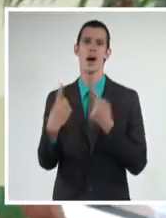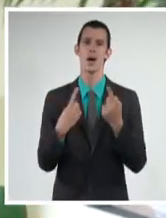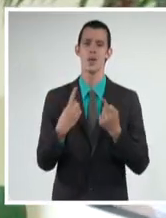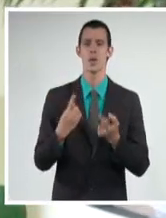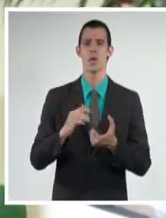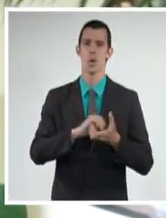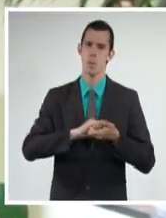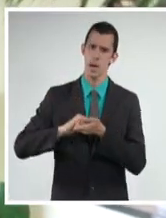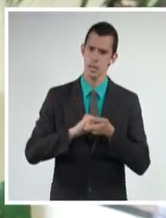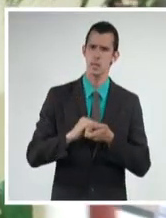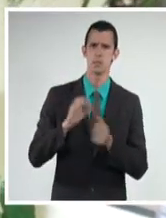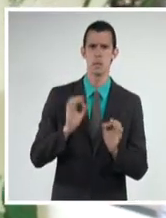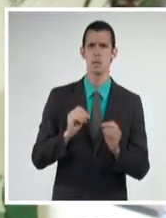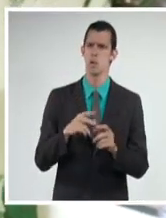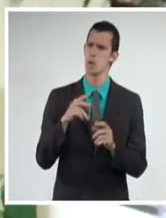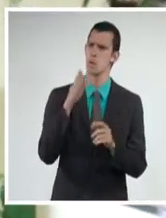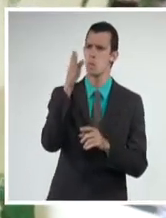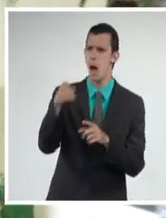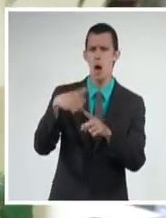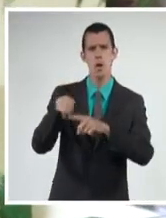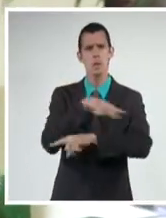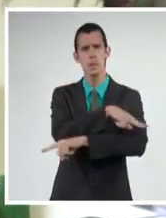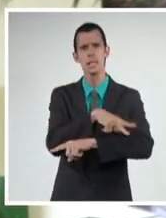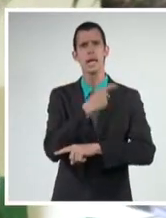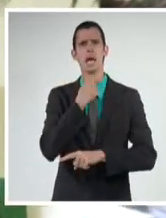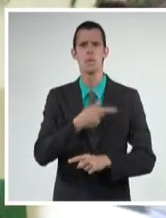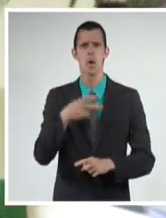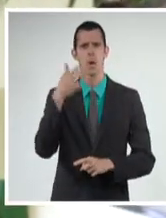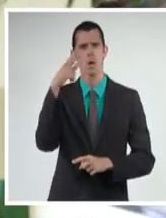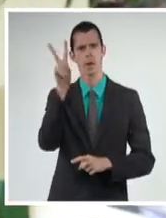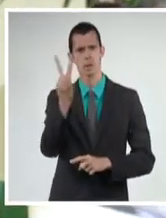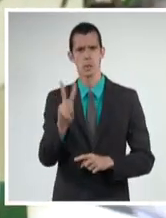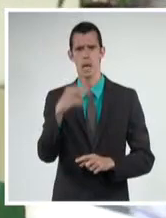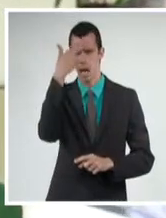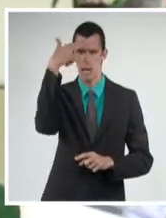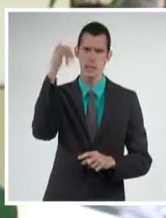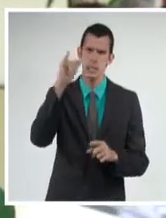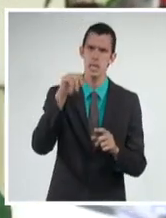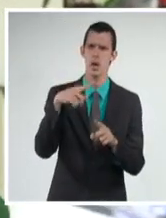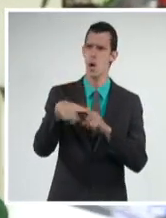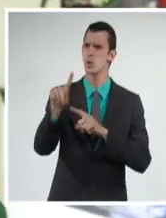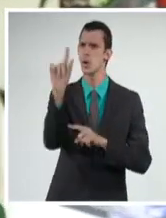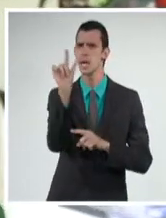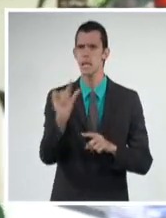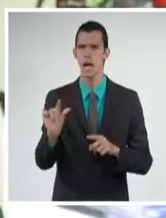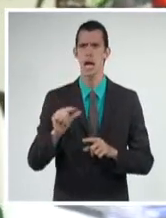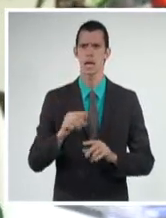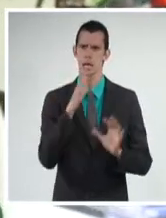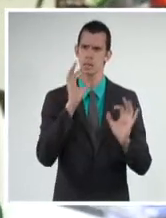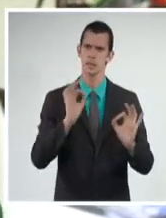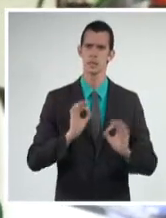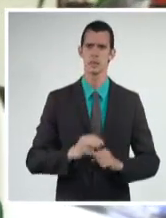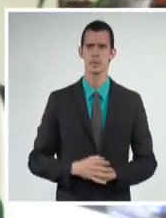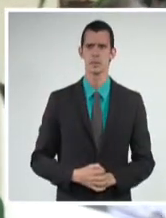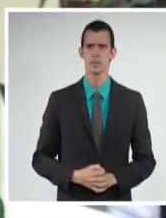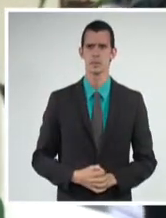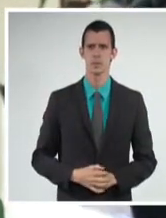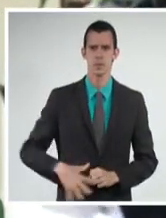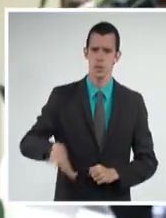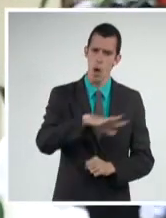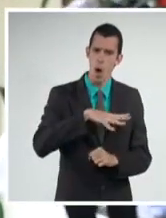Haití, Misiones de Italia, formamos un contingente único donde laboramos en diferentes instituciones